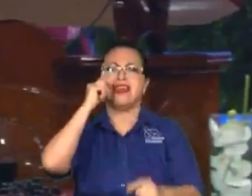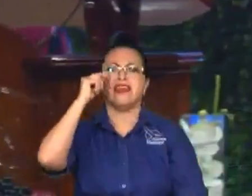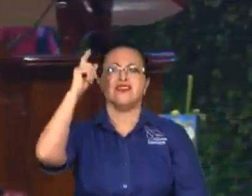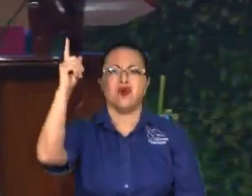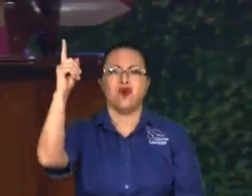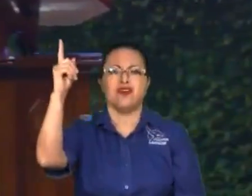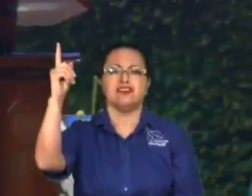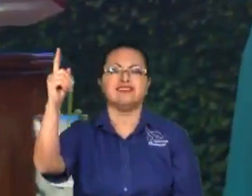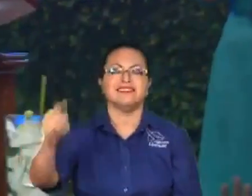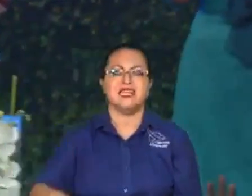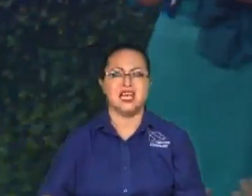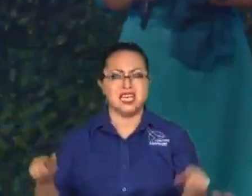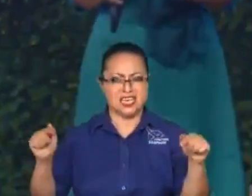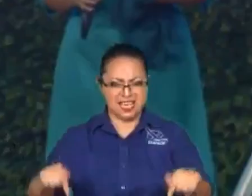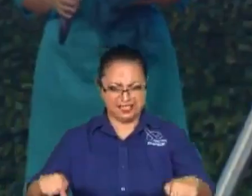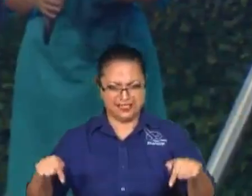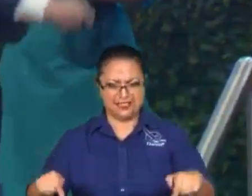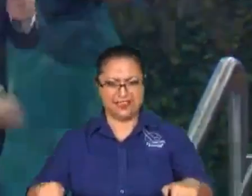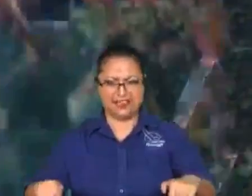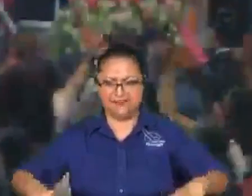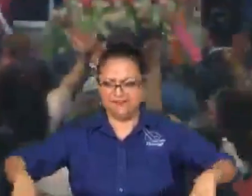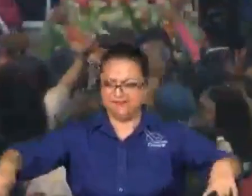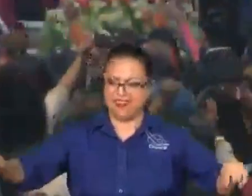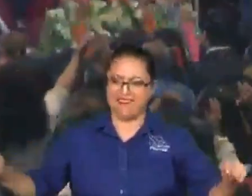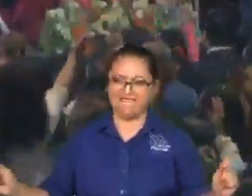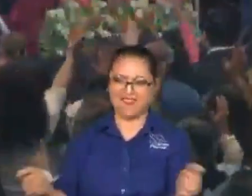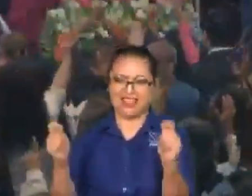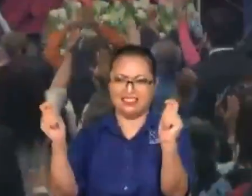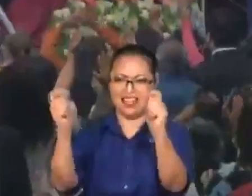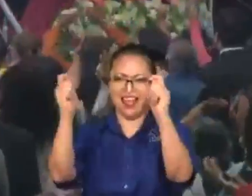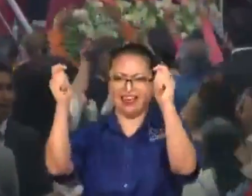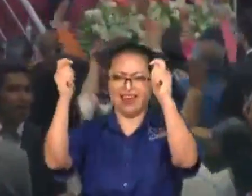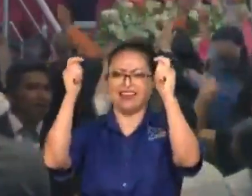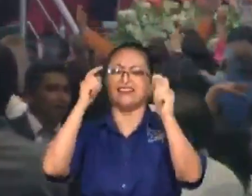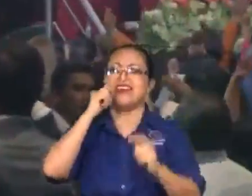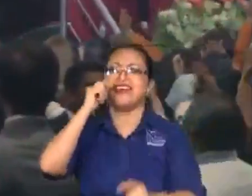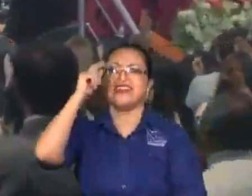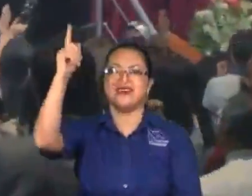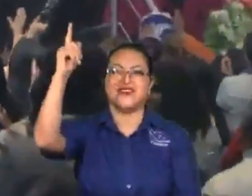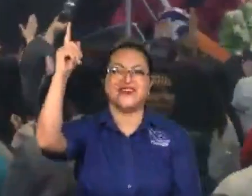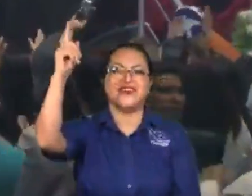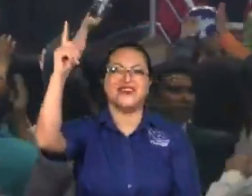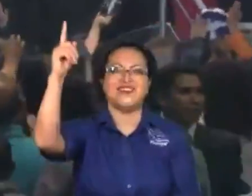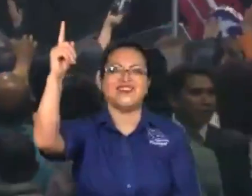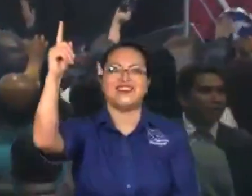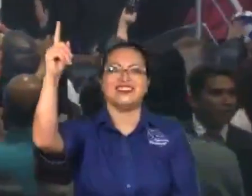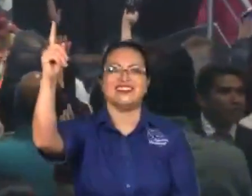del Señor. Y esto es una fiesta. Fiesta, fiesta del